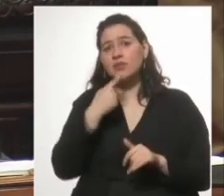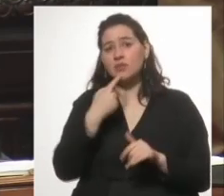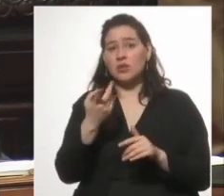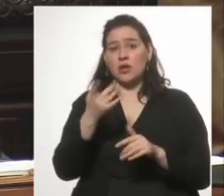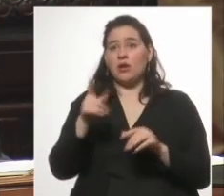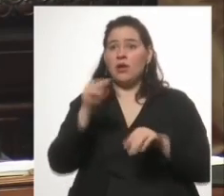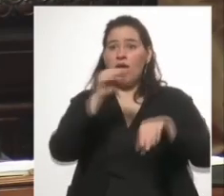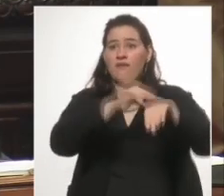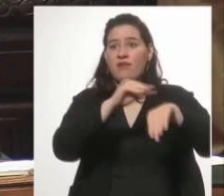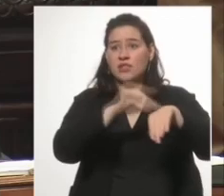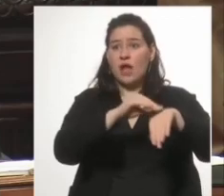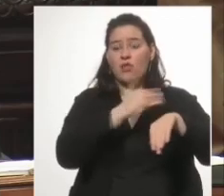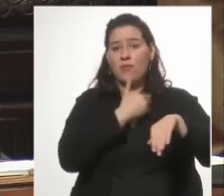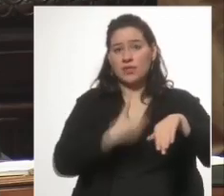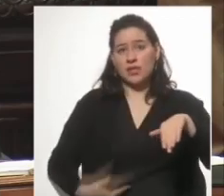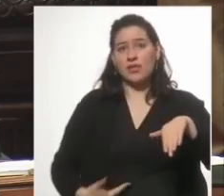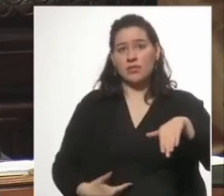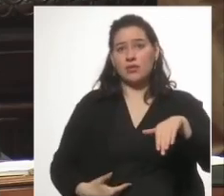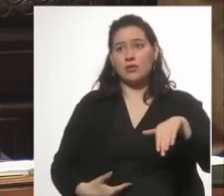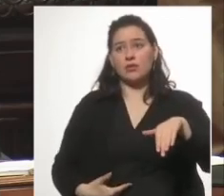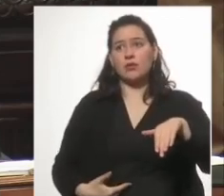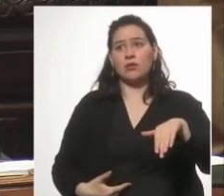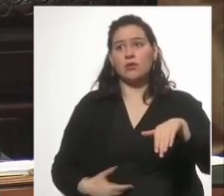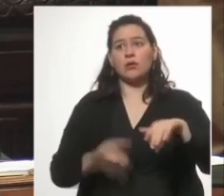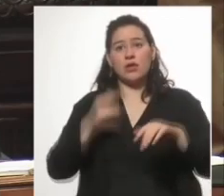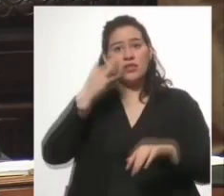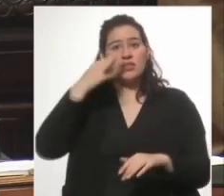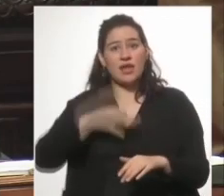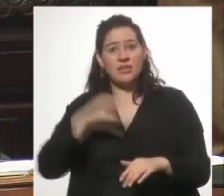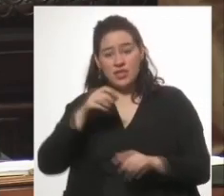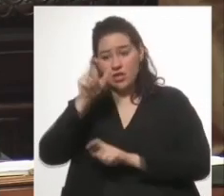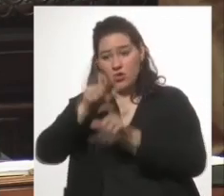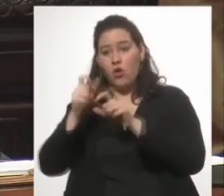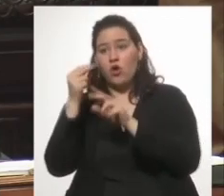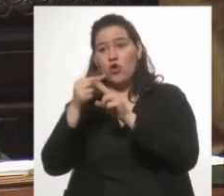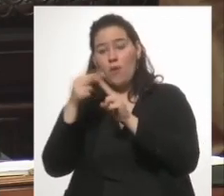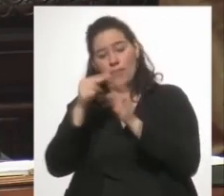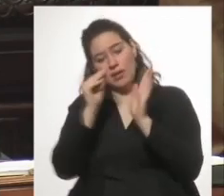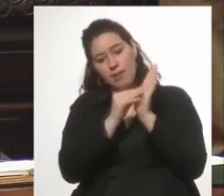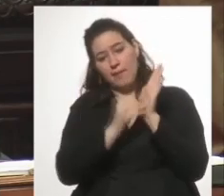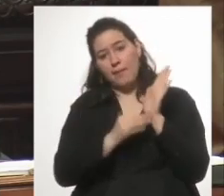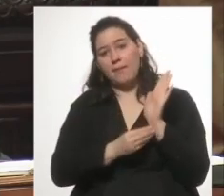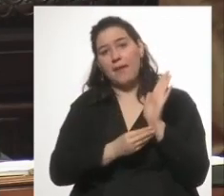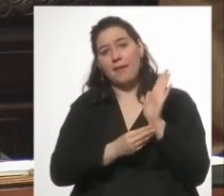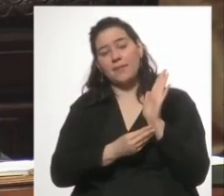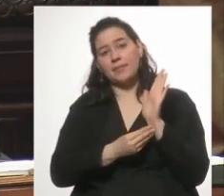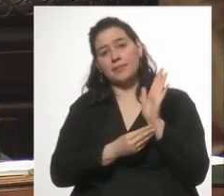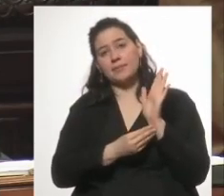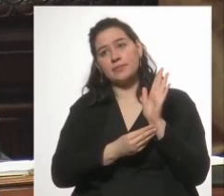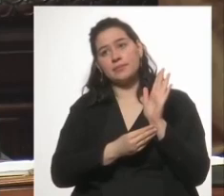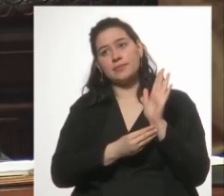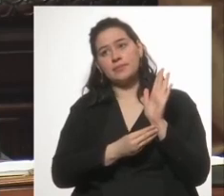había comunicado. Es más, le había comunicado con testigos y nombra a los testigos.